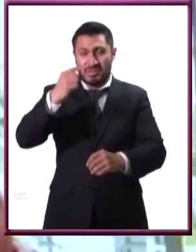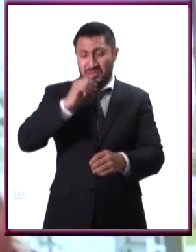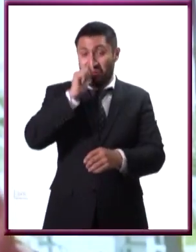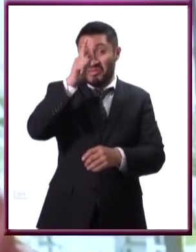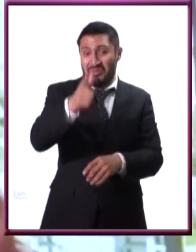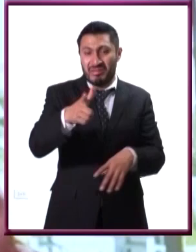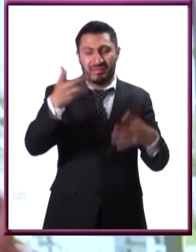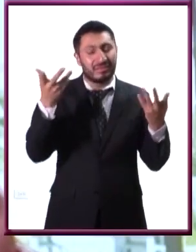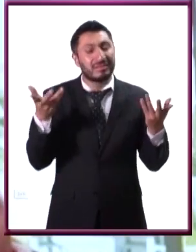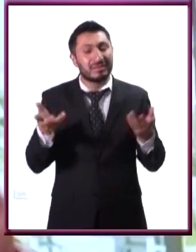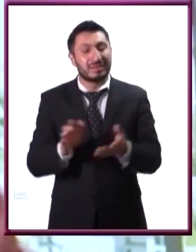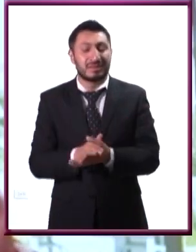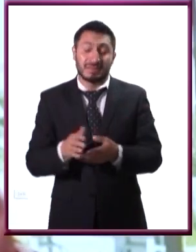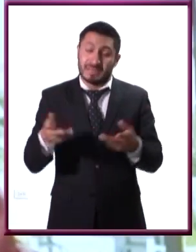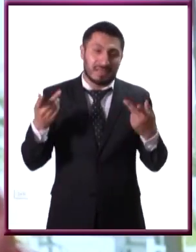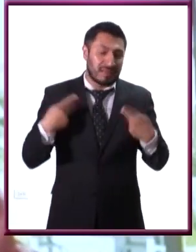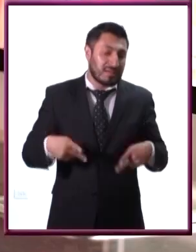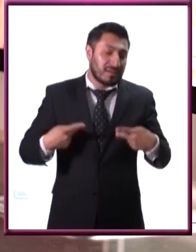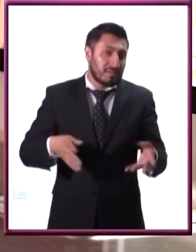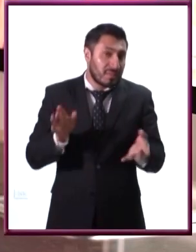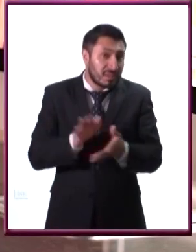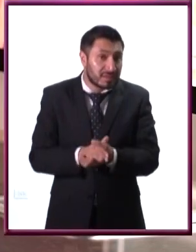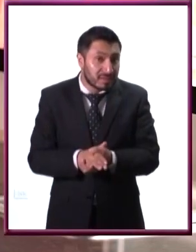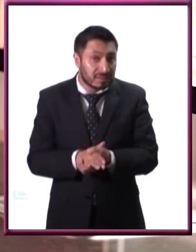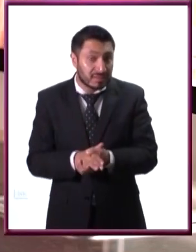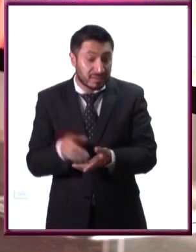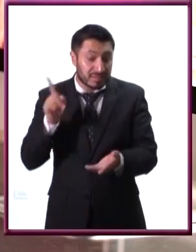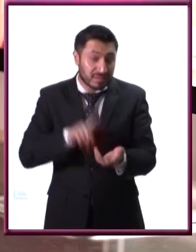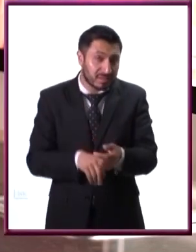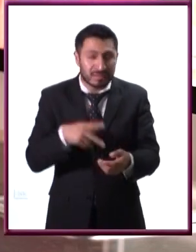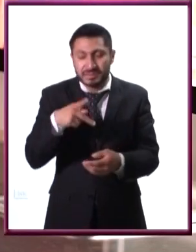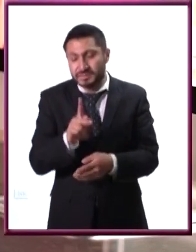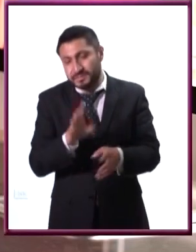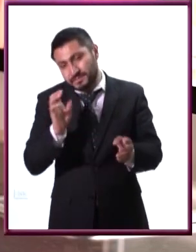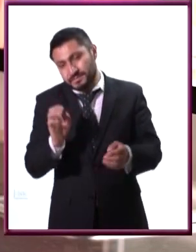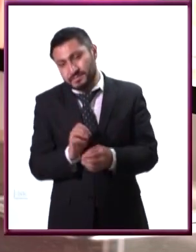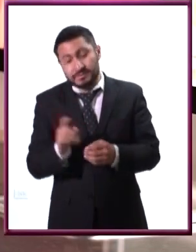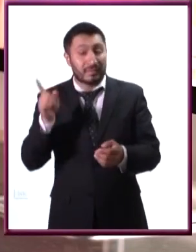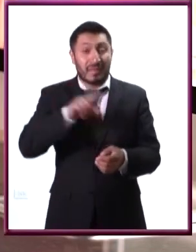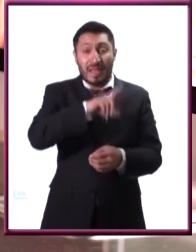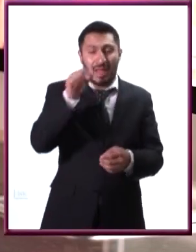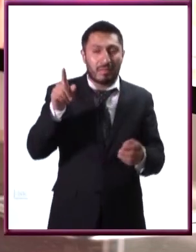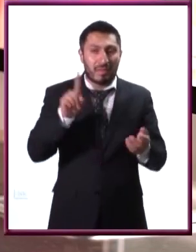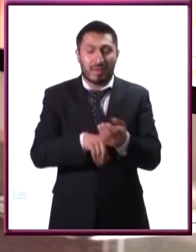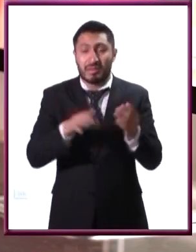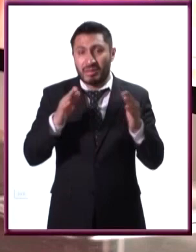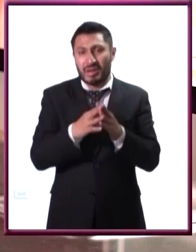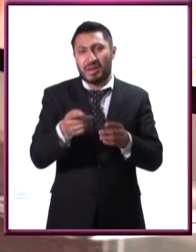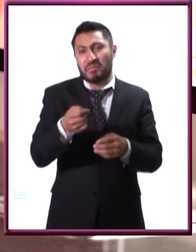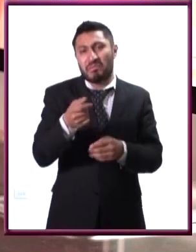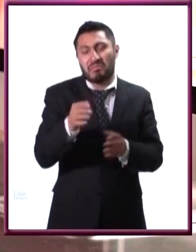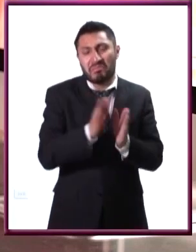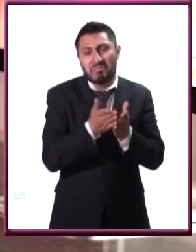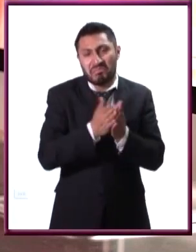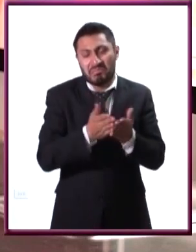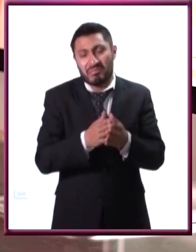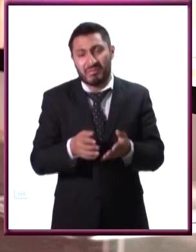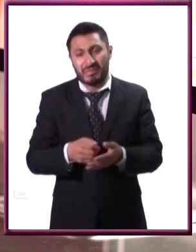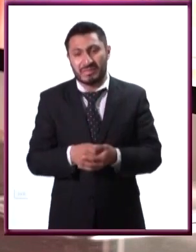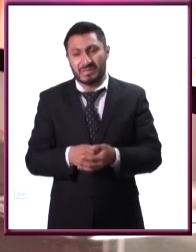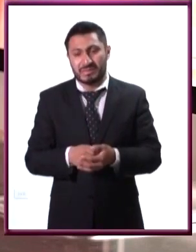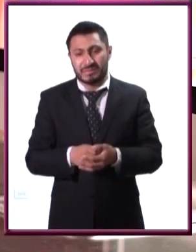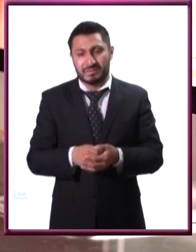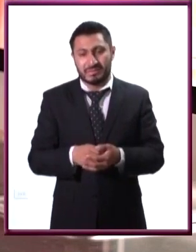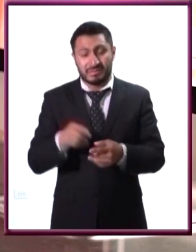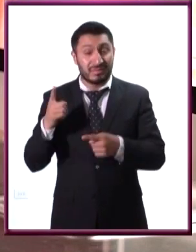oscuridades del alma, ¿verdad? De la condición humana. Y ya, bueno, posteriormente en mi casa había pocos libros de otro tipo que